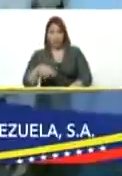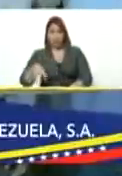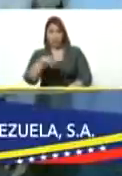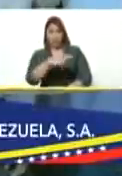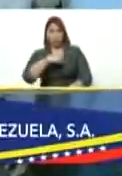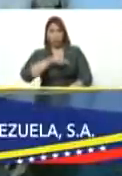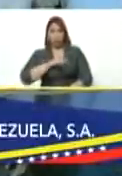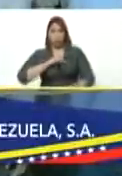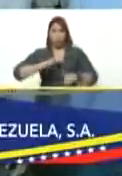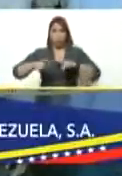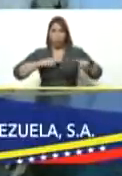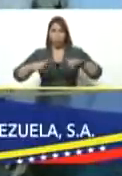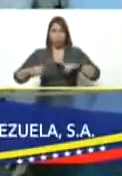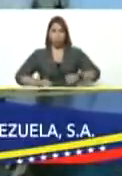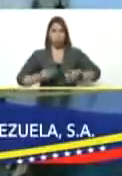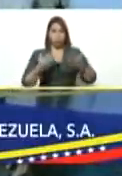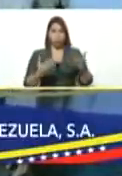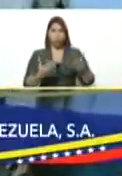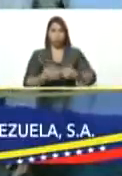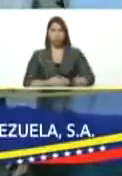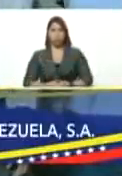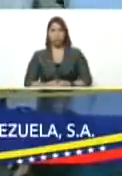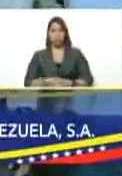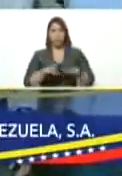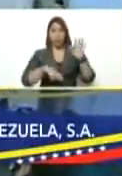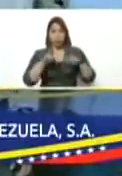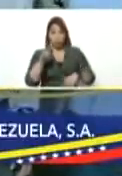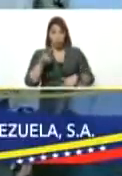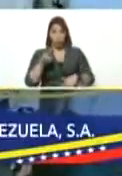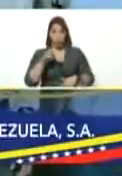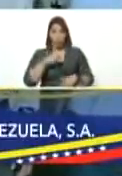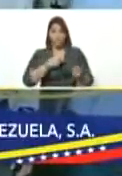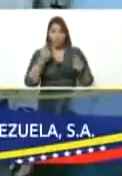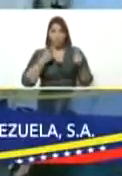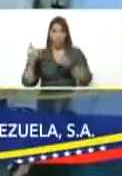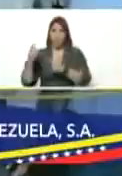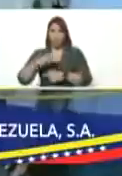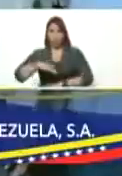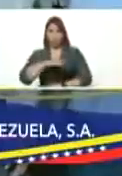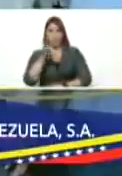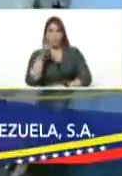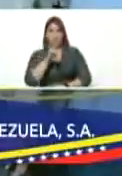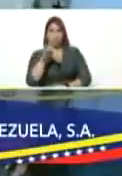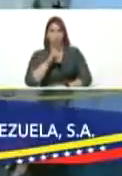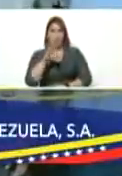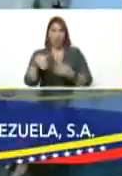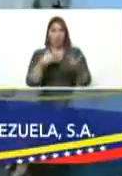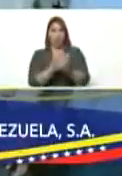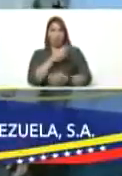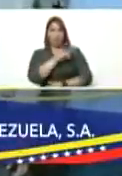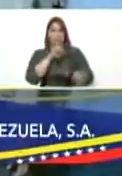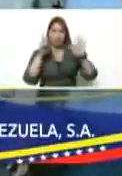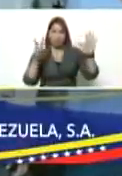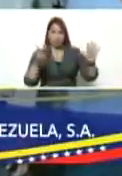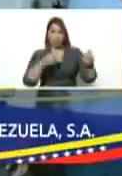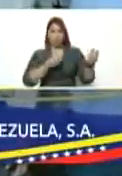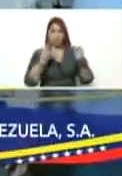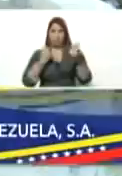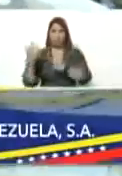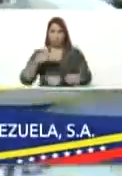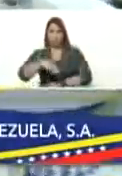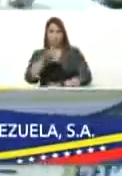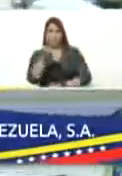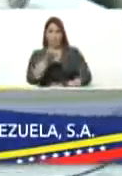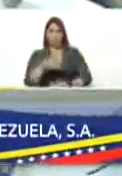las gestiones, llevamos de 12 distribuidores a nivel nacional a 27 distribuidores a nivel nacional y